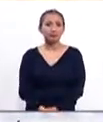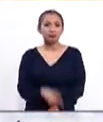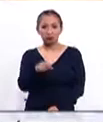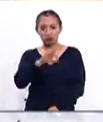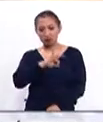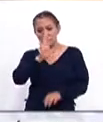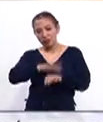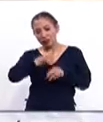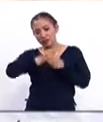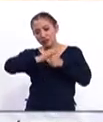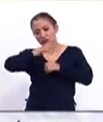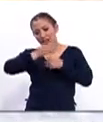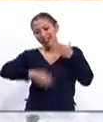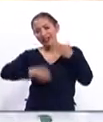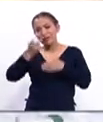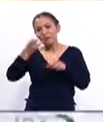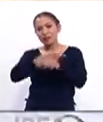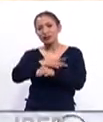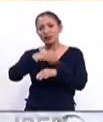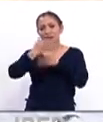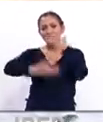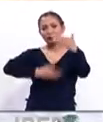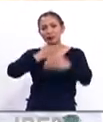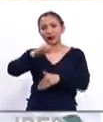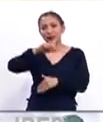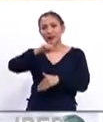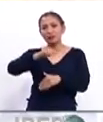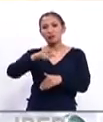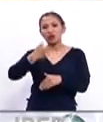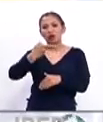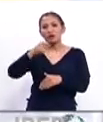Puedes encontrar más y mantenerte al tanto del progreso en